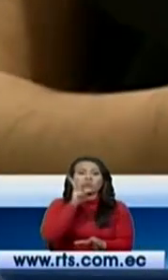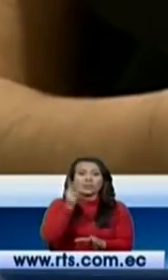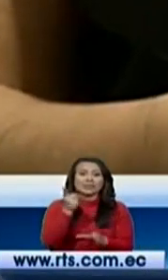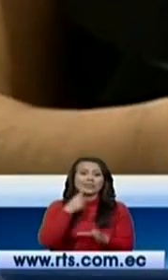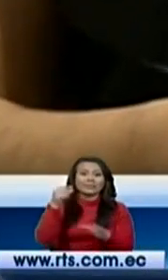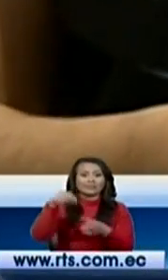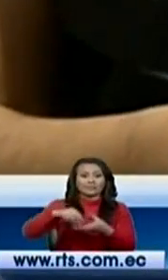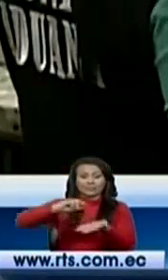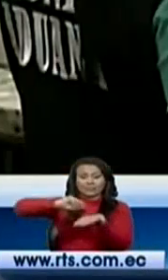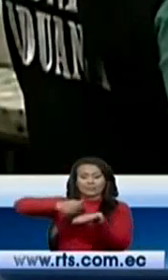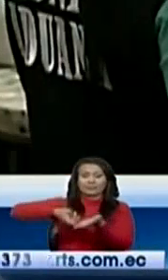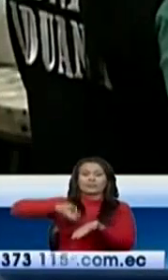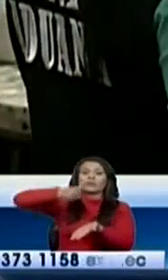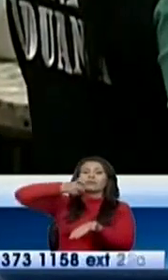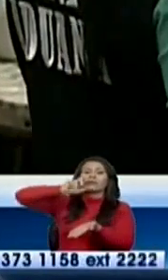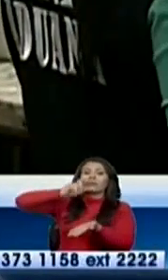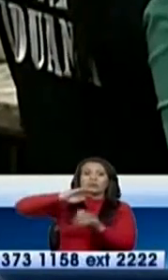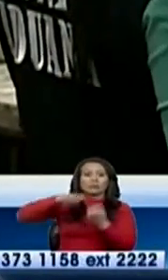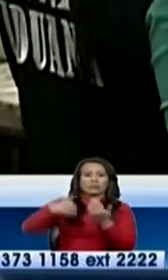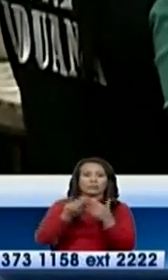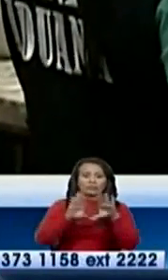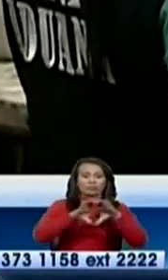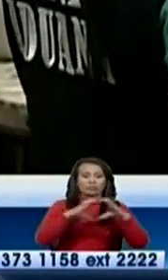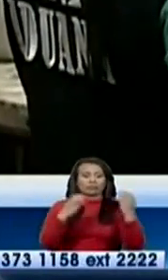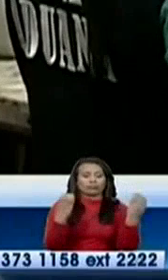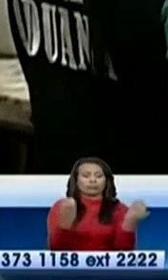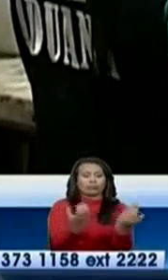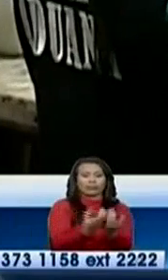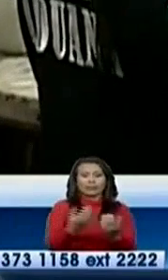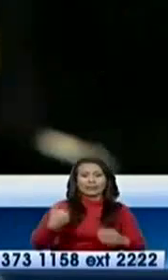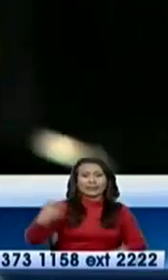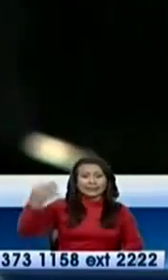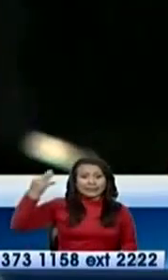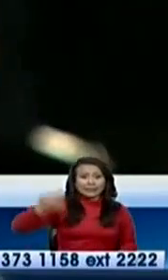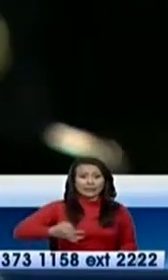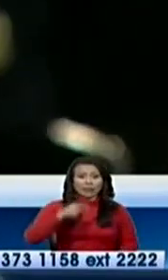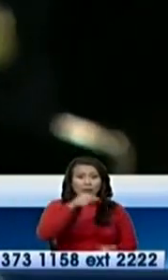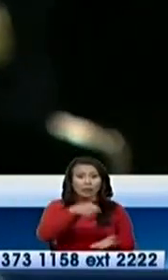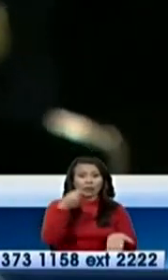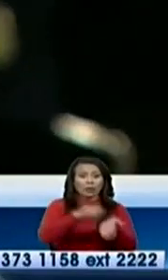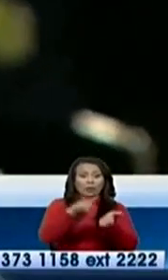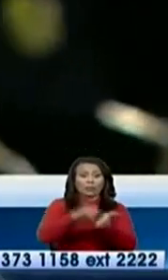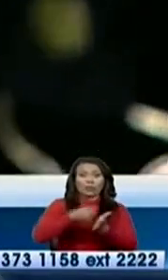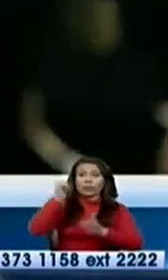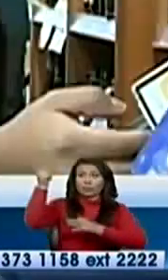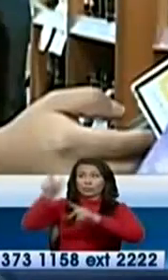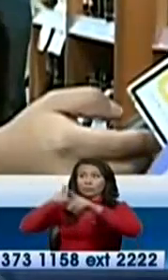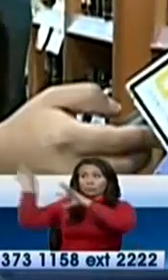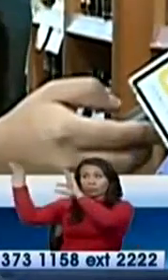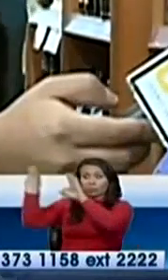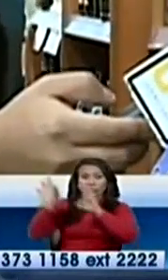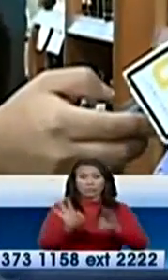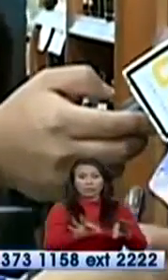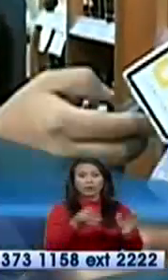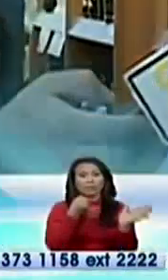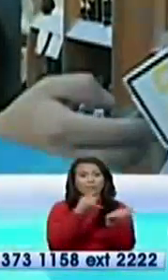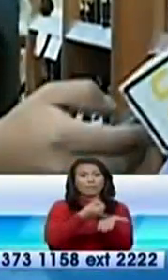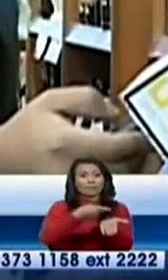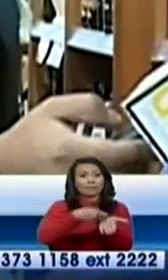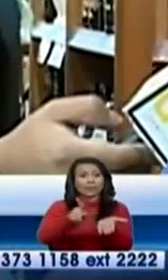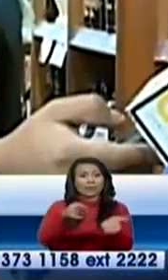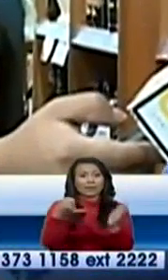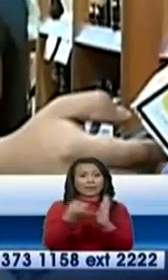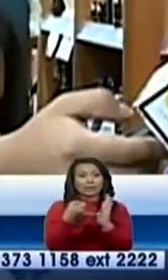vodka importados. Todas las botellas deben portar la etiqueta que garantiza que el licor fue importado de manera regular. Y lo que estamos haciendo en estos momentos